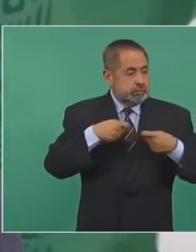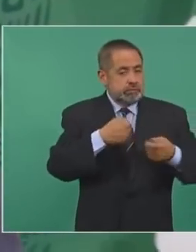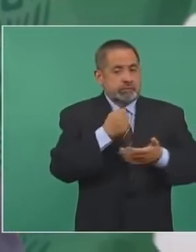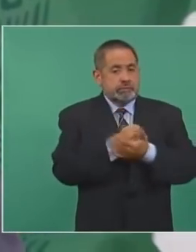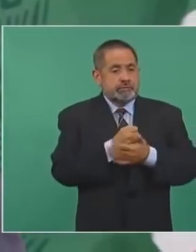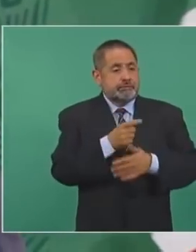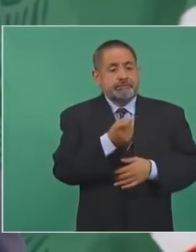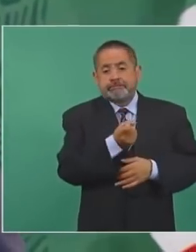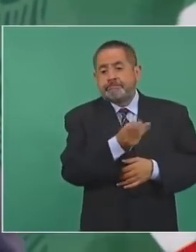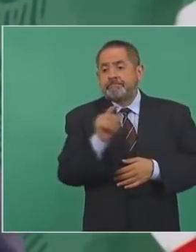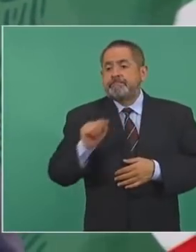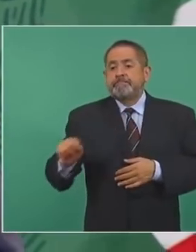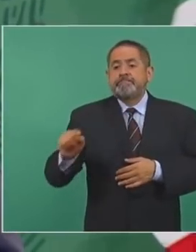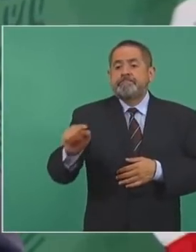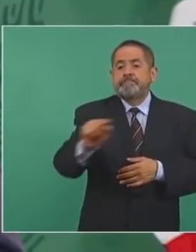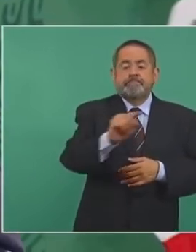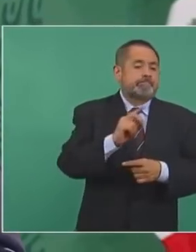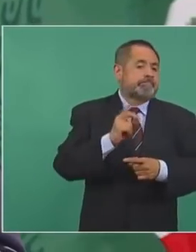los legisladores